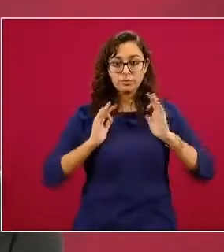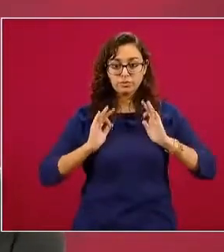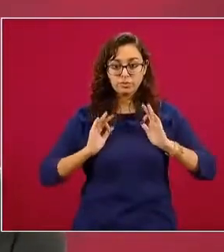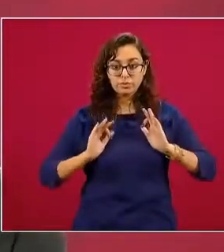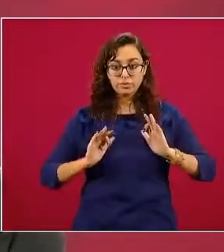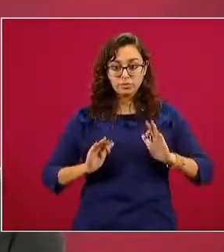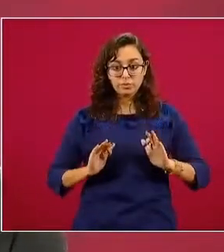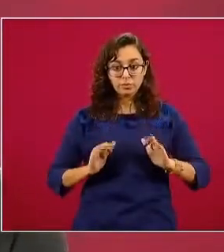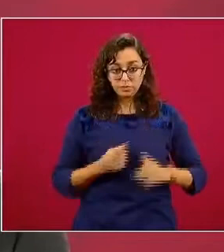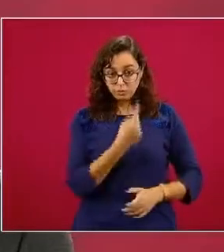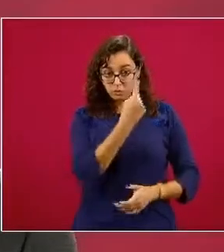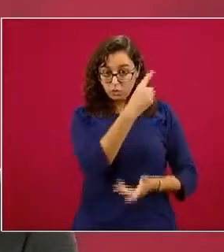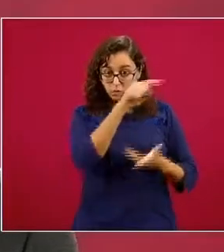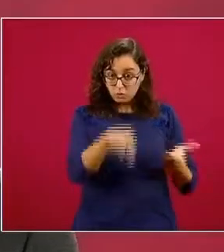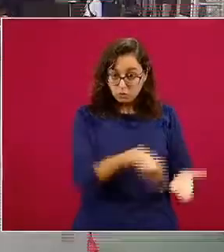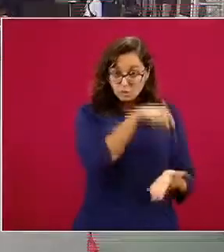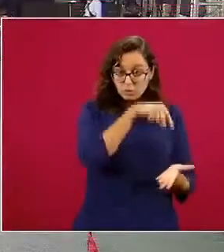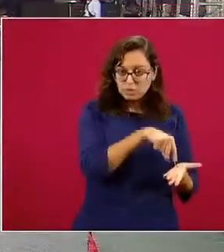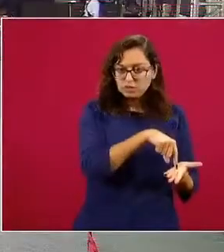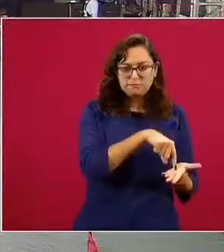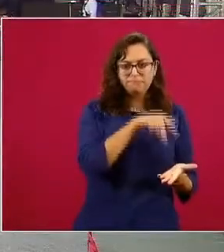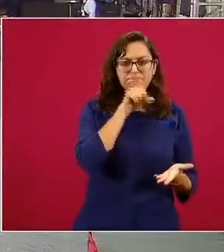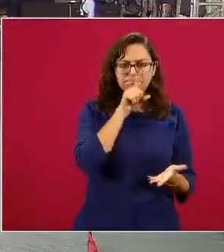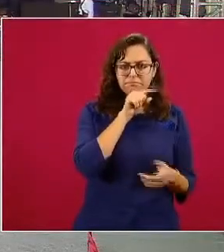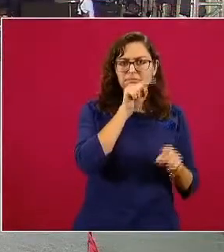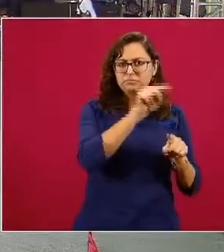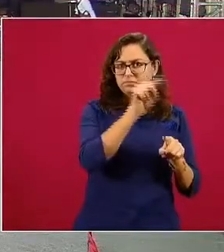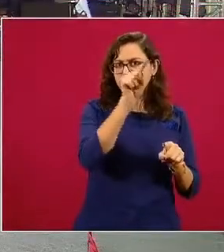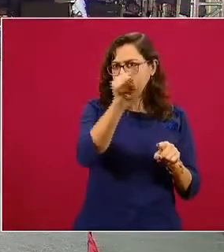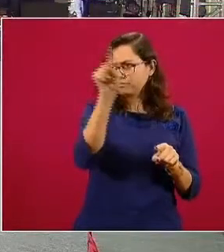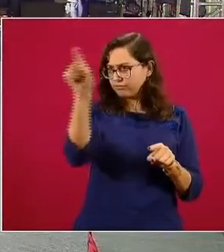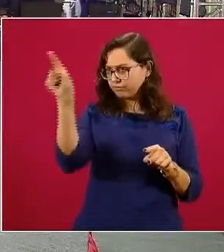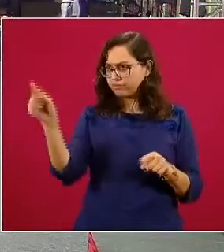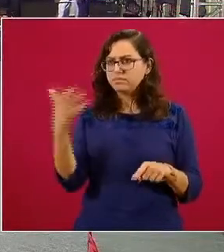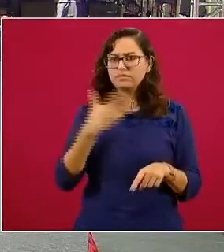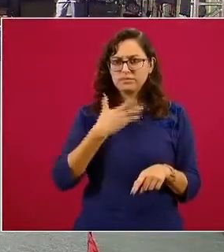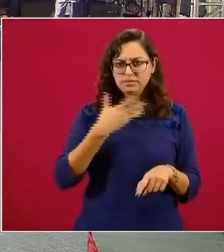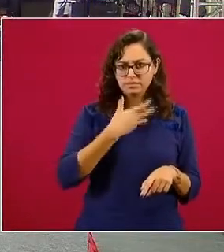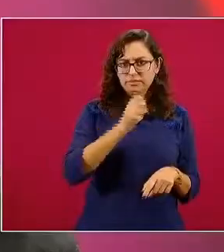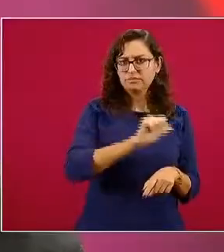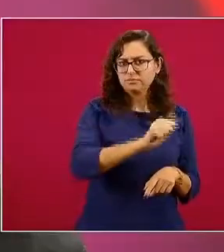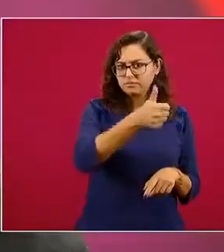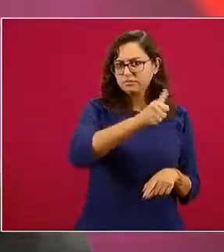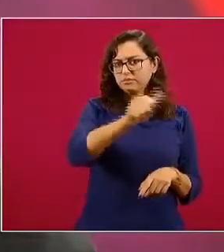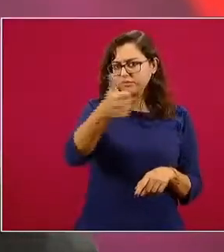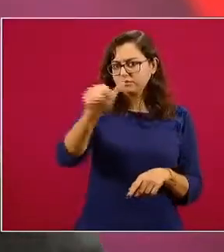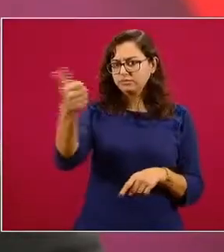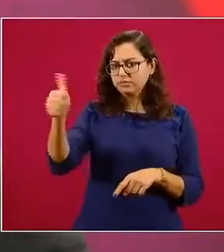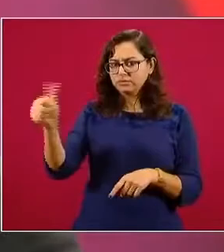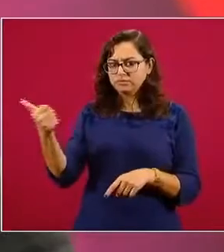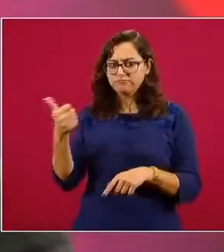único abastecimiento que hemos hecho. Se han comprado varios otros lotes en otros laboratorios en